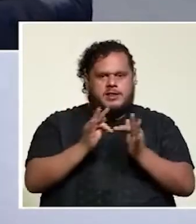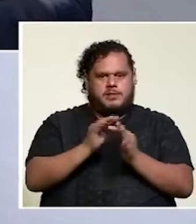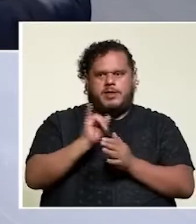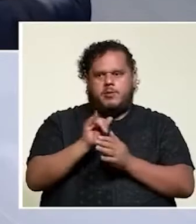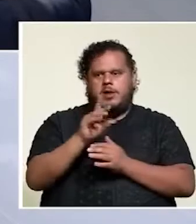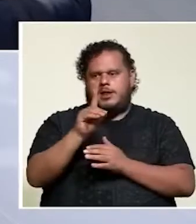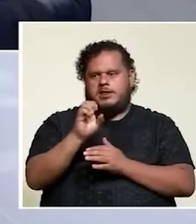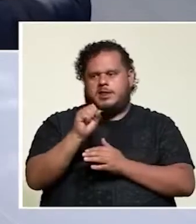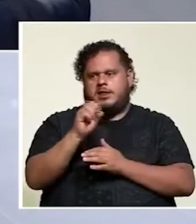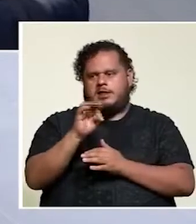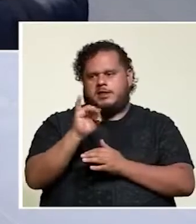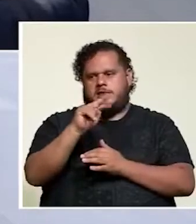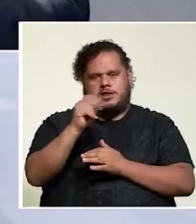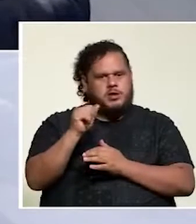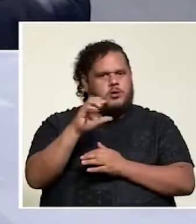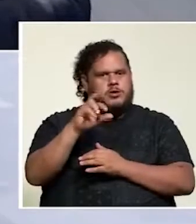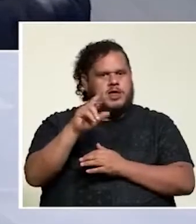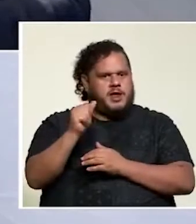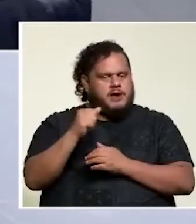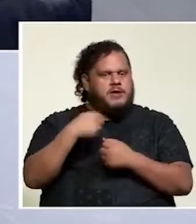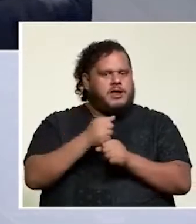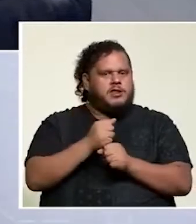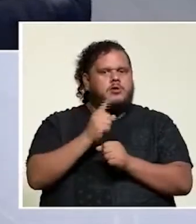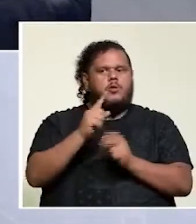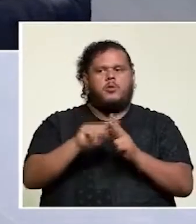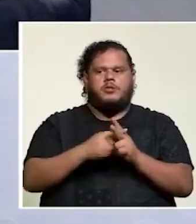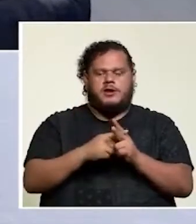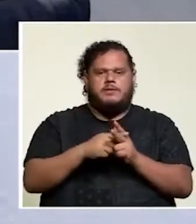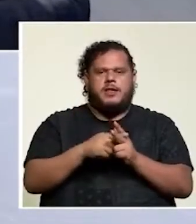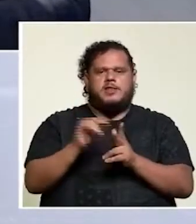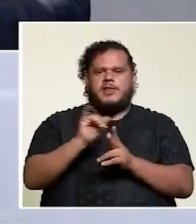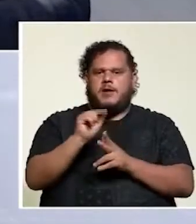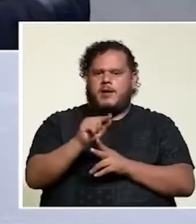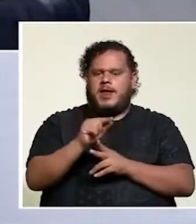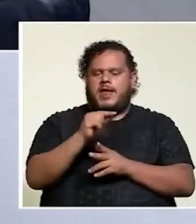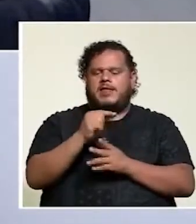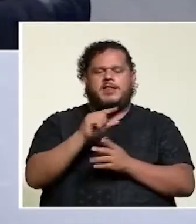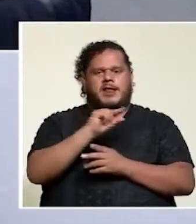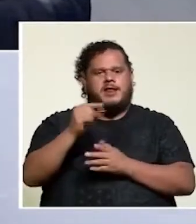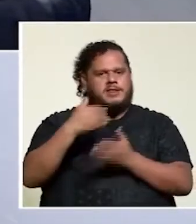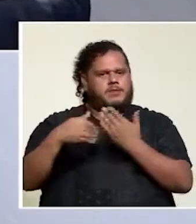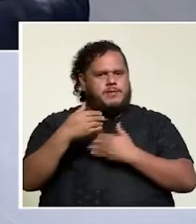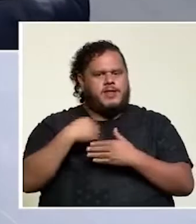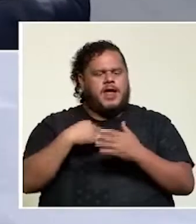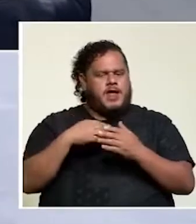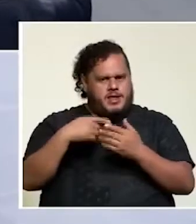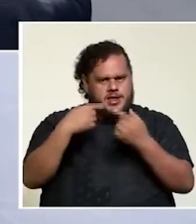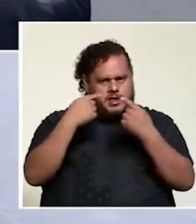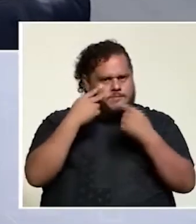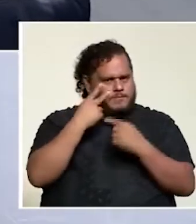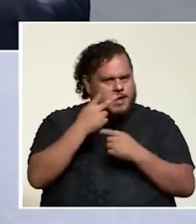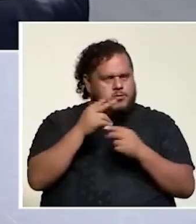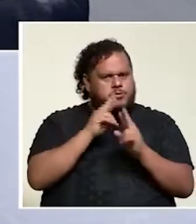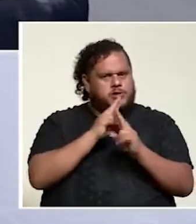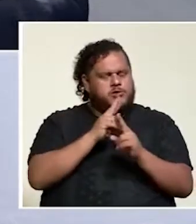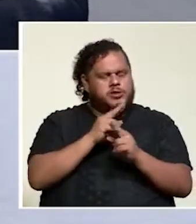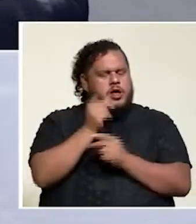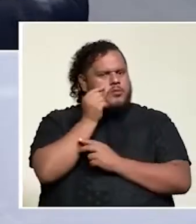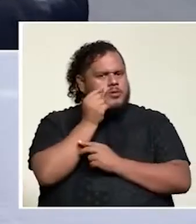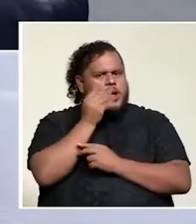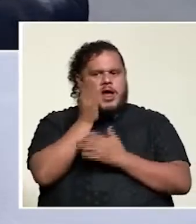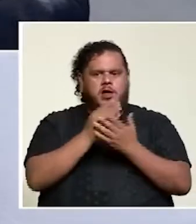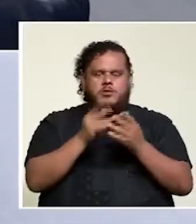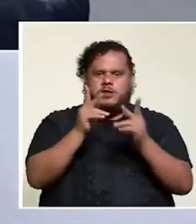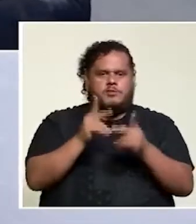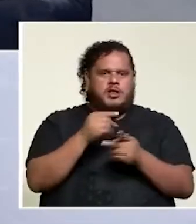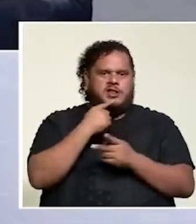CR había producido la semana pasada una herramienta similar y se encuentran resultados muy curiosos. Hay personas que dicen que no